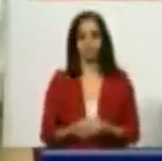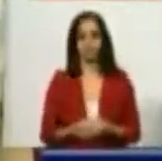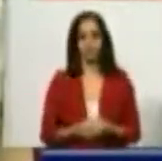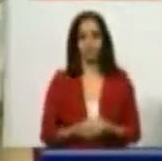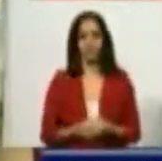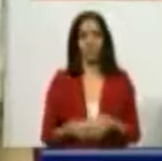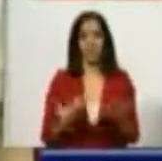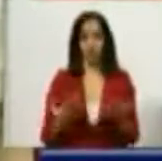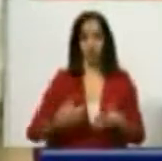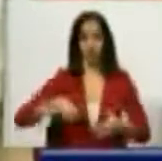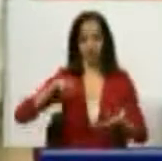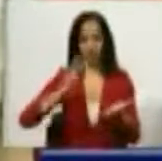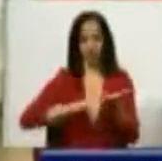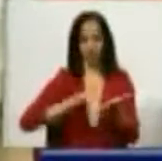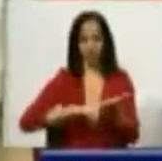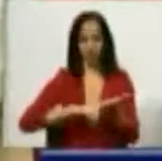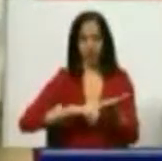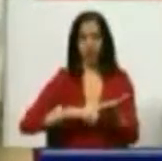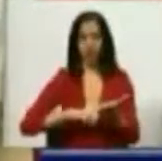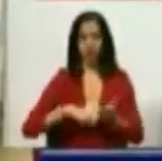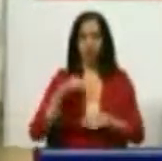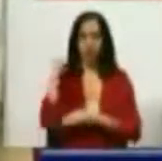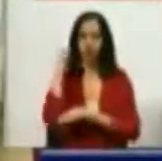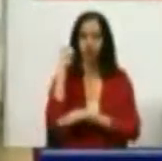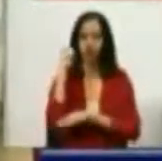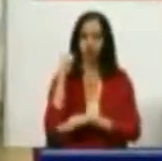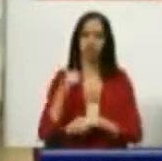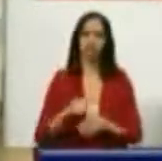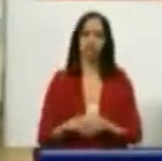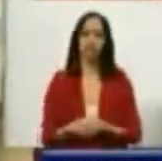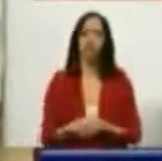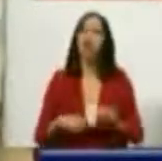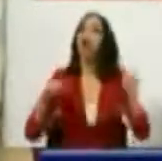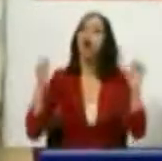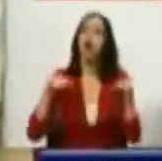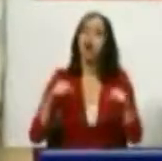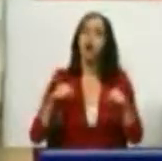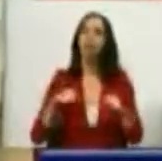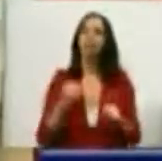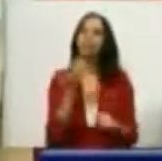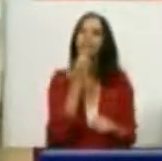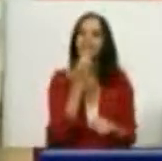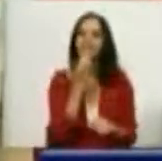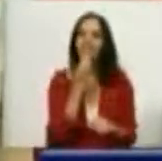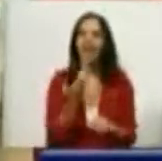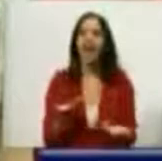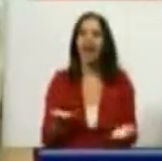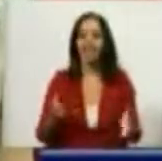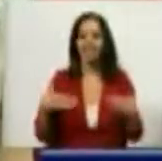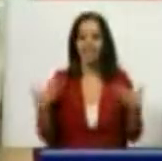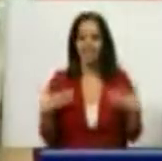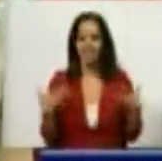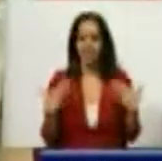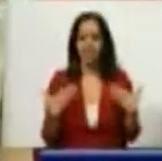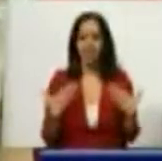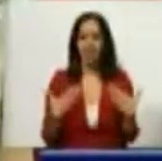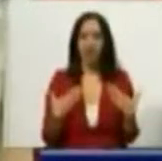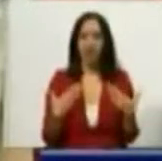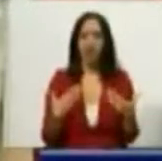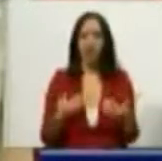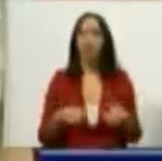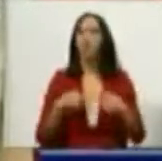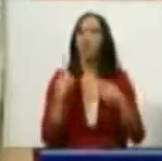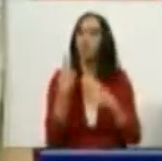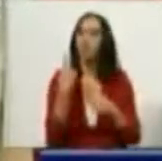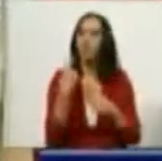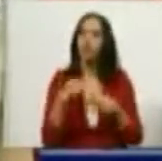y con la seguridad del triunfo y la victoria Hoy estamos Próximamente a celebrar unos eventos más bonitos